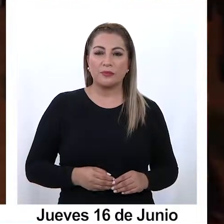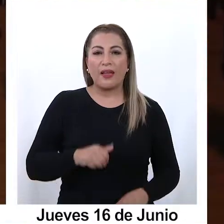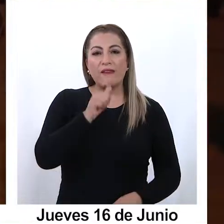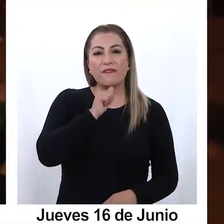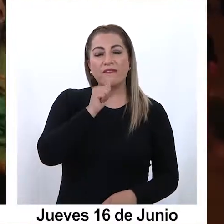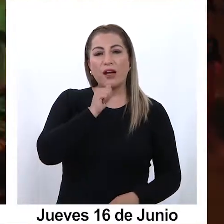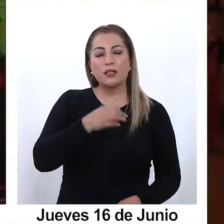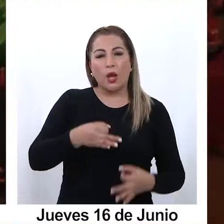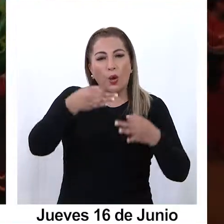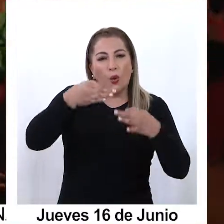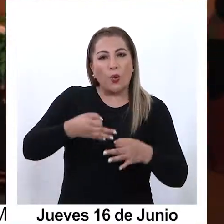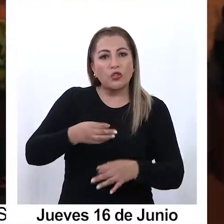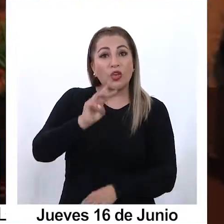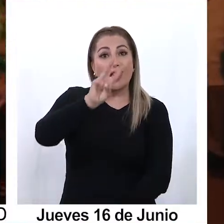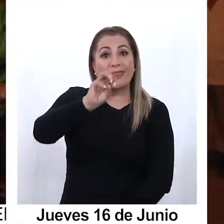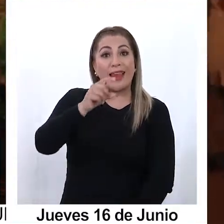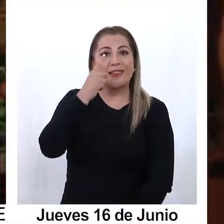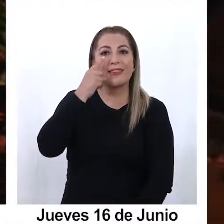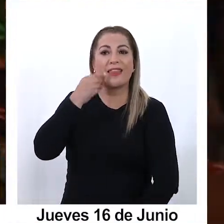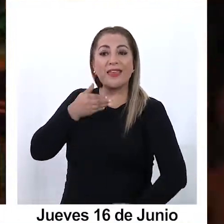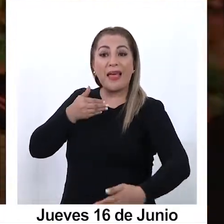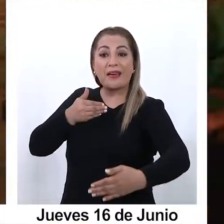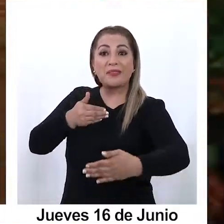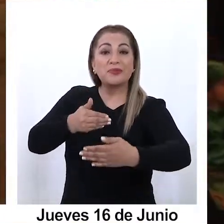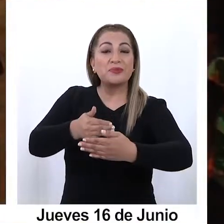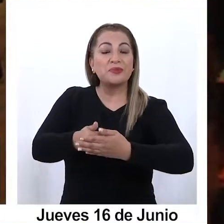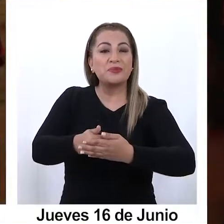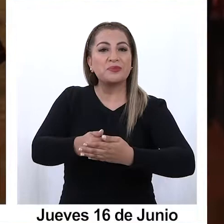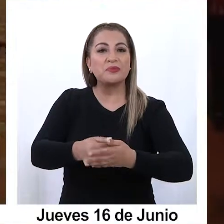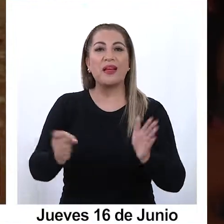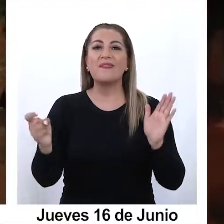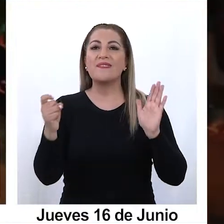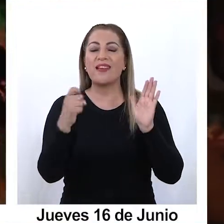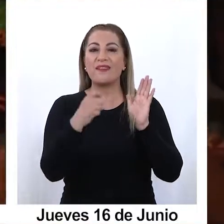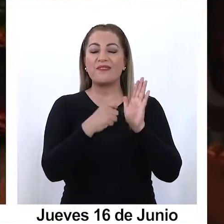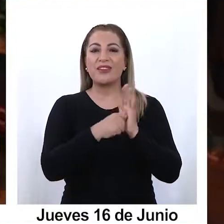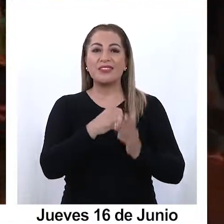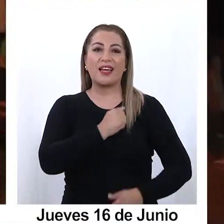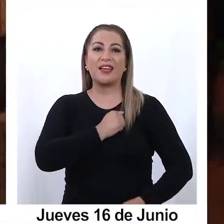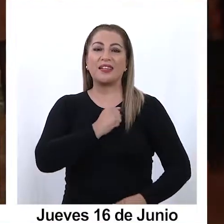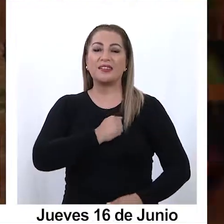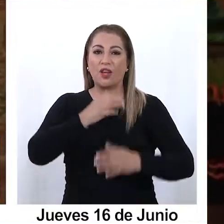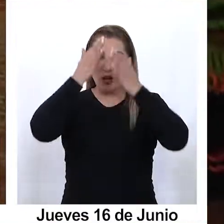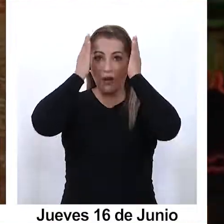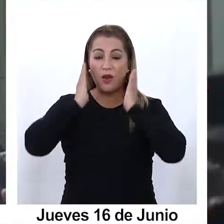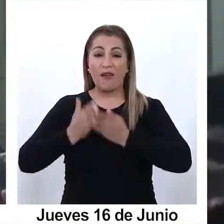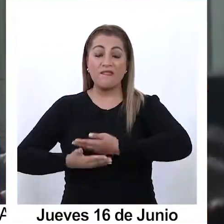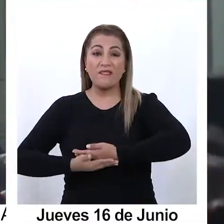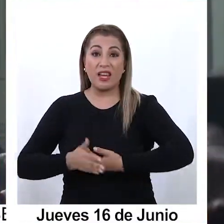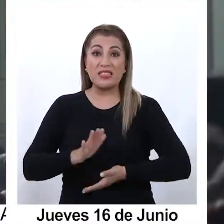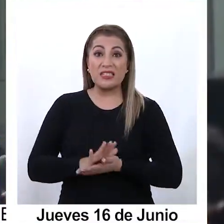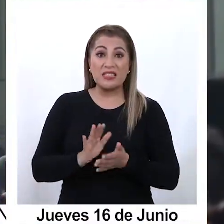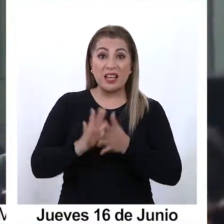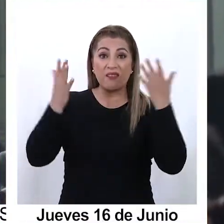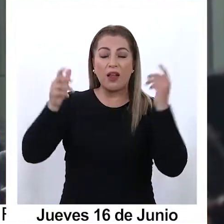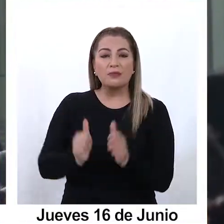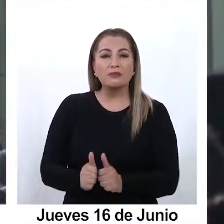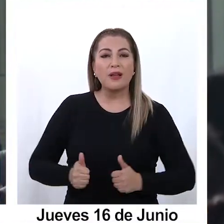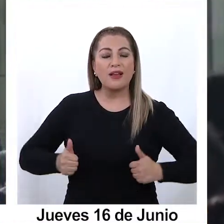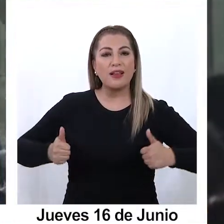Cuando faltan exactamente 30 días para que el calendario católico celebre a la Virgen del Carmen,